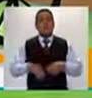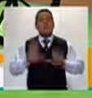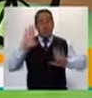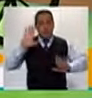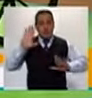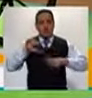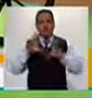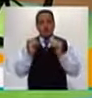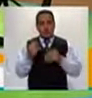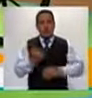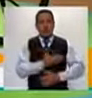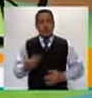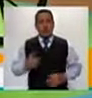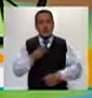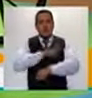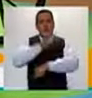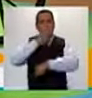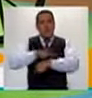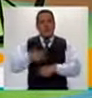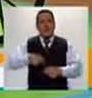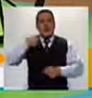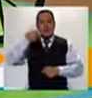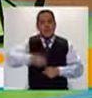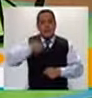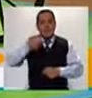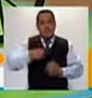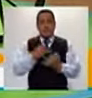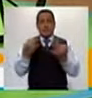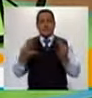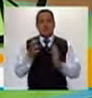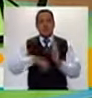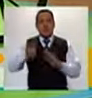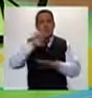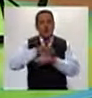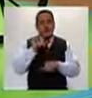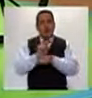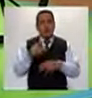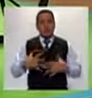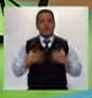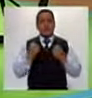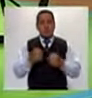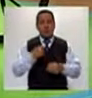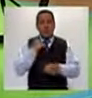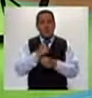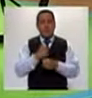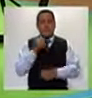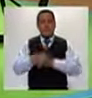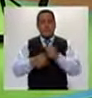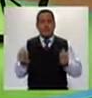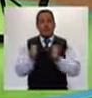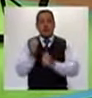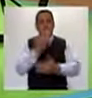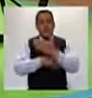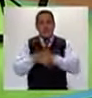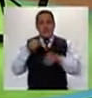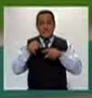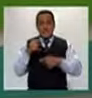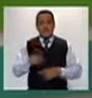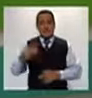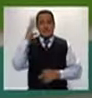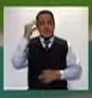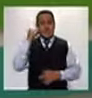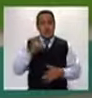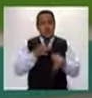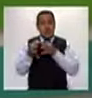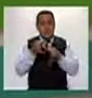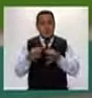del gobierno regional para invertir en los grandes proyectos de educación salud y trabajo para personas con discapacidad y esta experiencia como lo